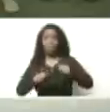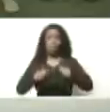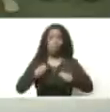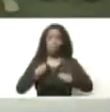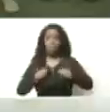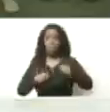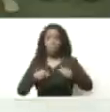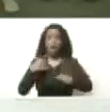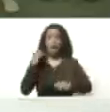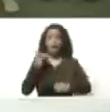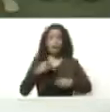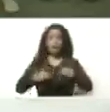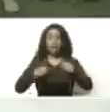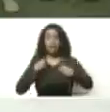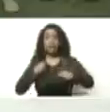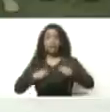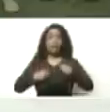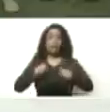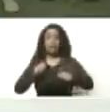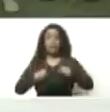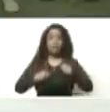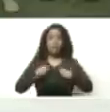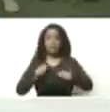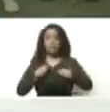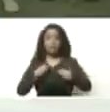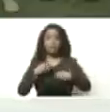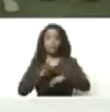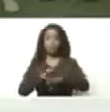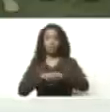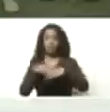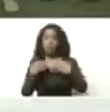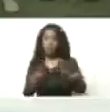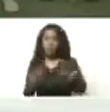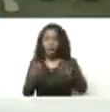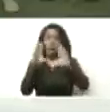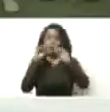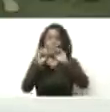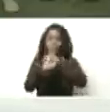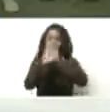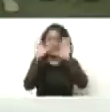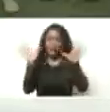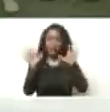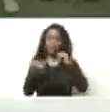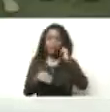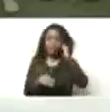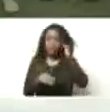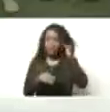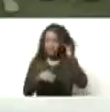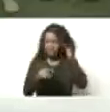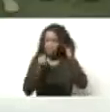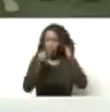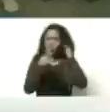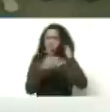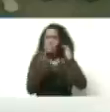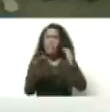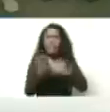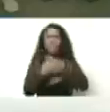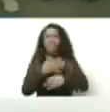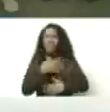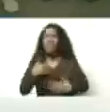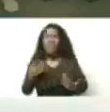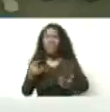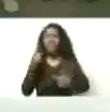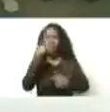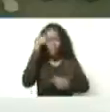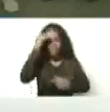y es como una angustia escepticismo pimentel háblame claro pimentel qué es lo que quiere y que tú crees que